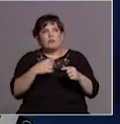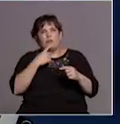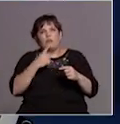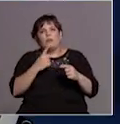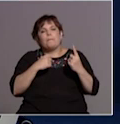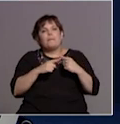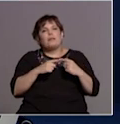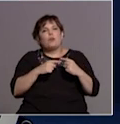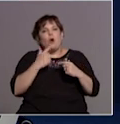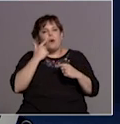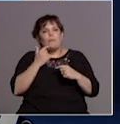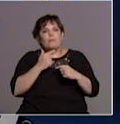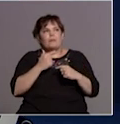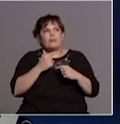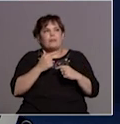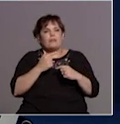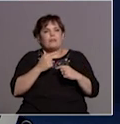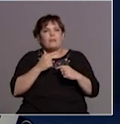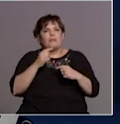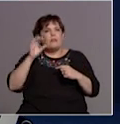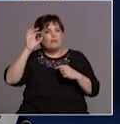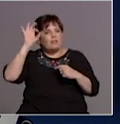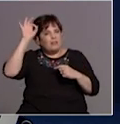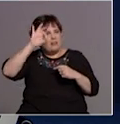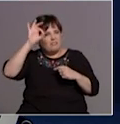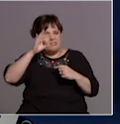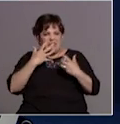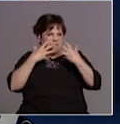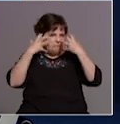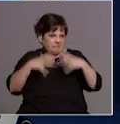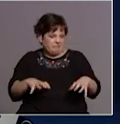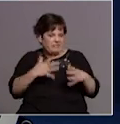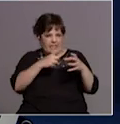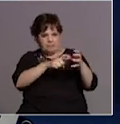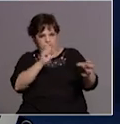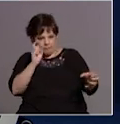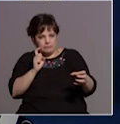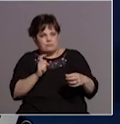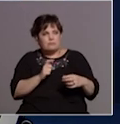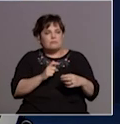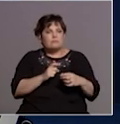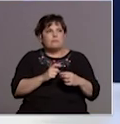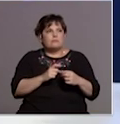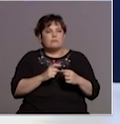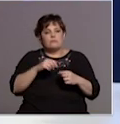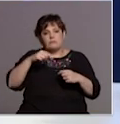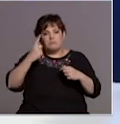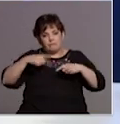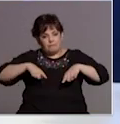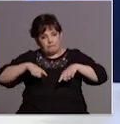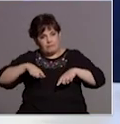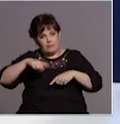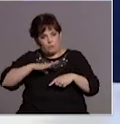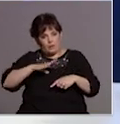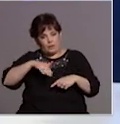contraria a la permanencia del reino unido en la unión europea la gran diferencia que lo separa de male es que